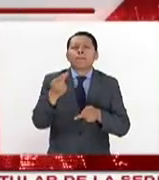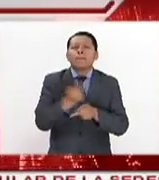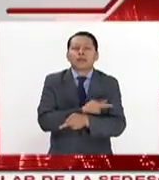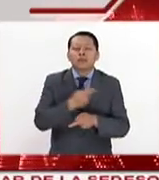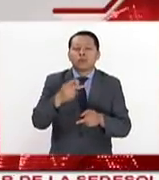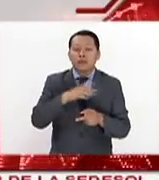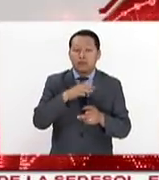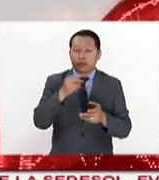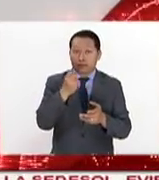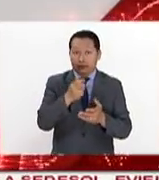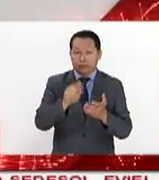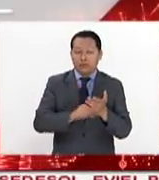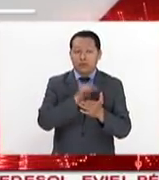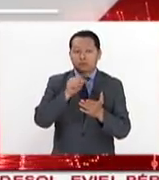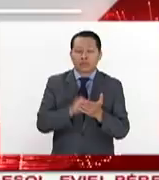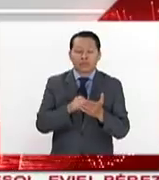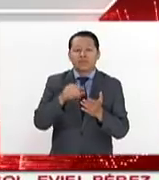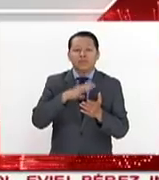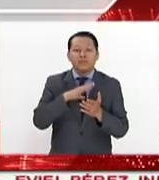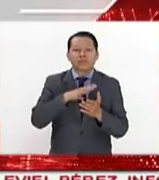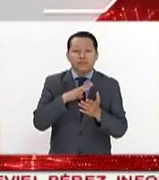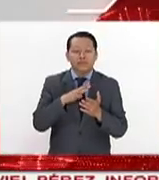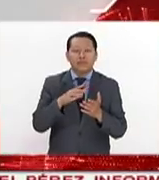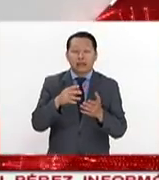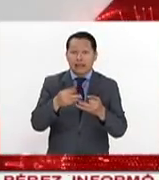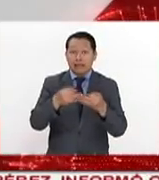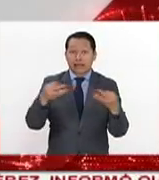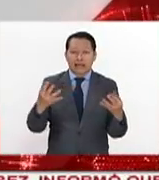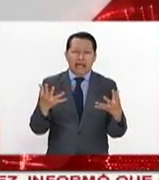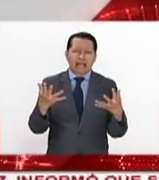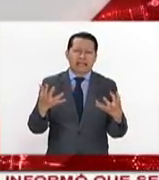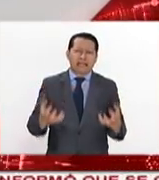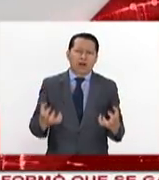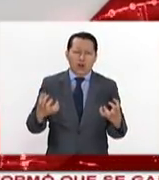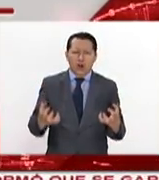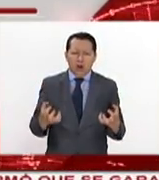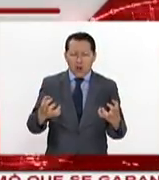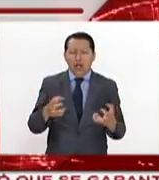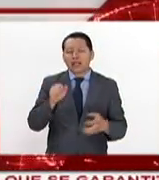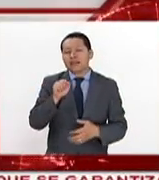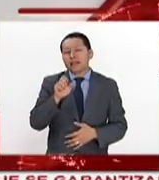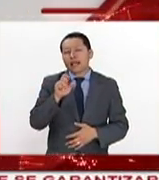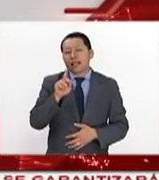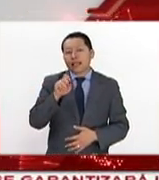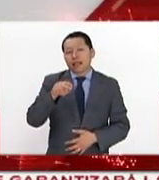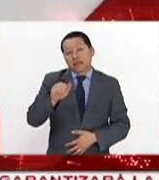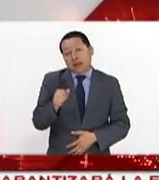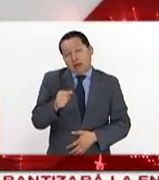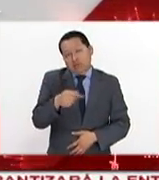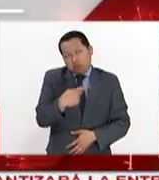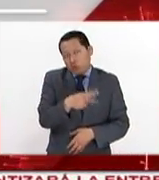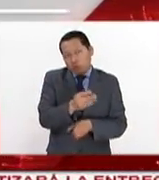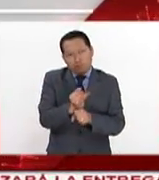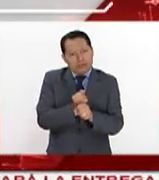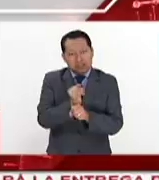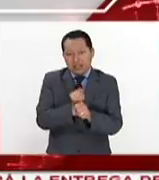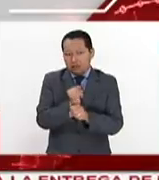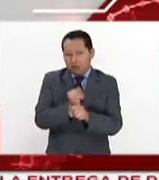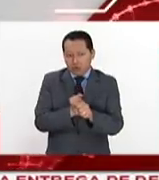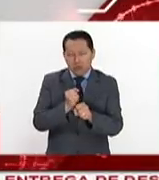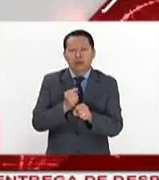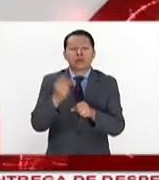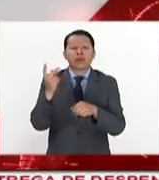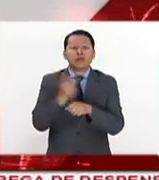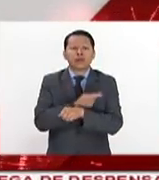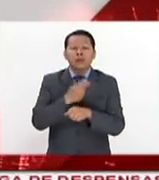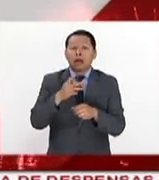llegar a este lugar estaba muy seco el terreno. La Sedena tendrá que hacer su propia investigación. Esto hizo que